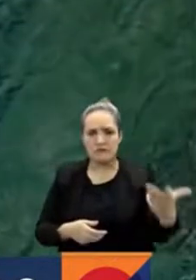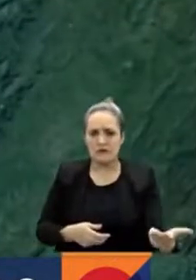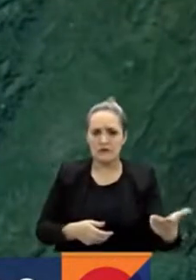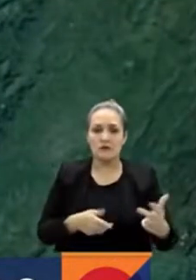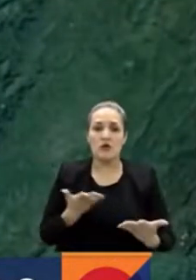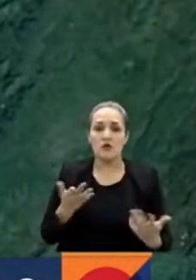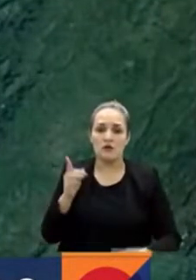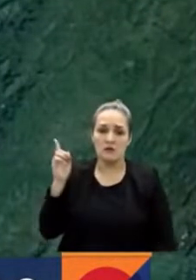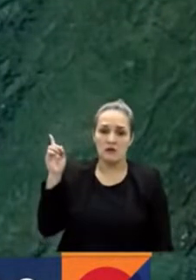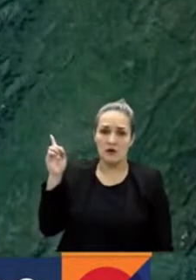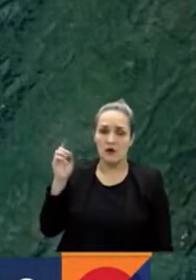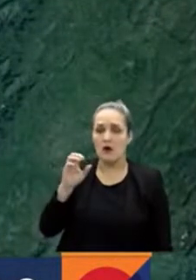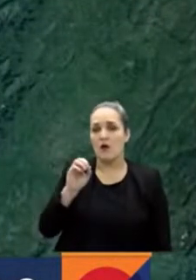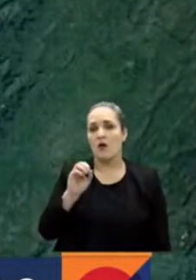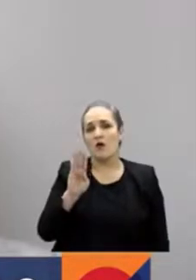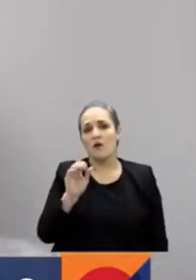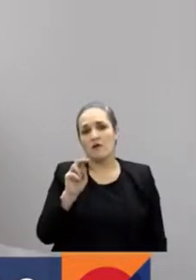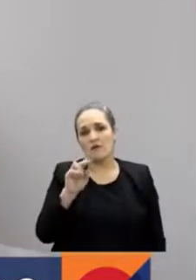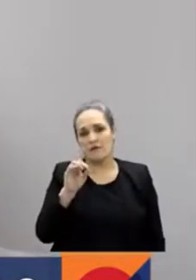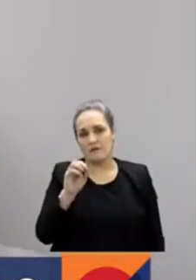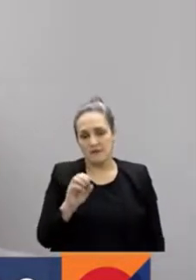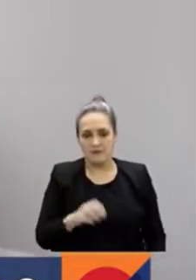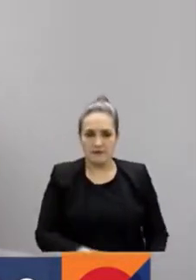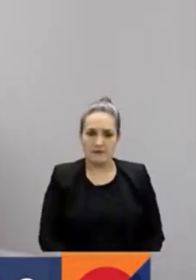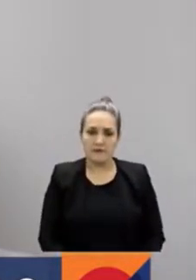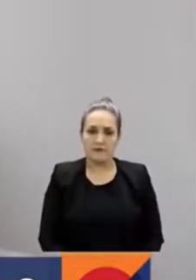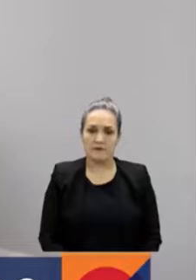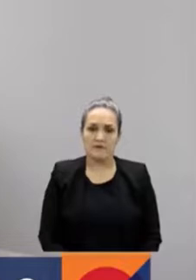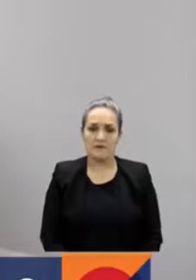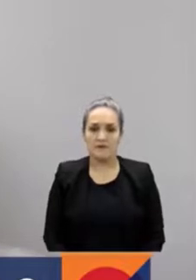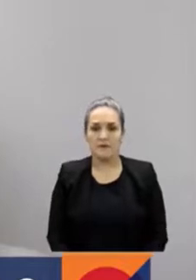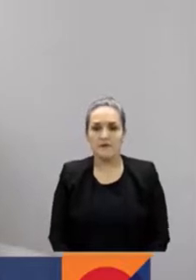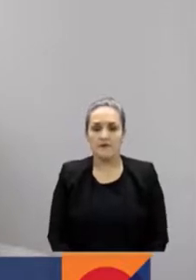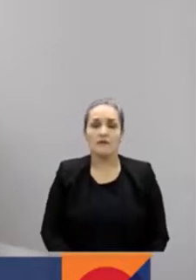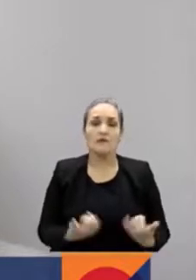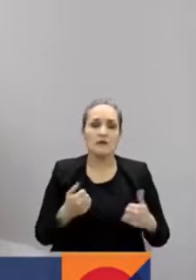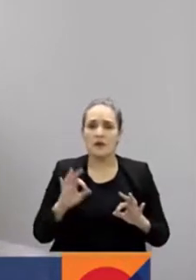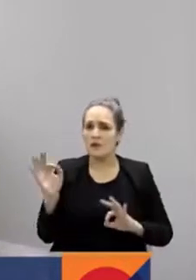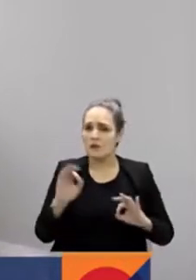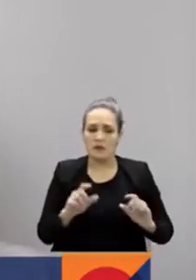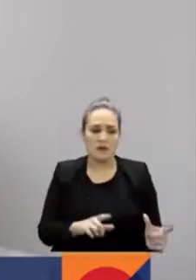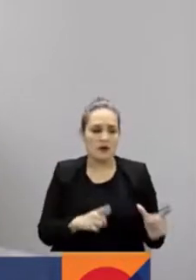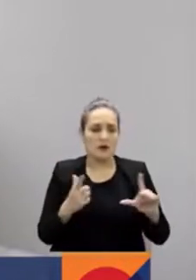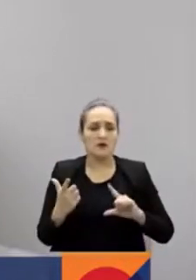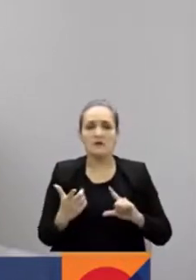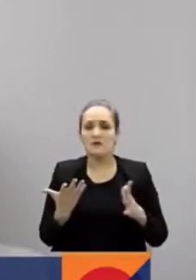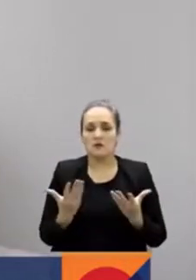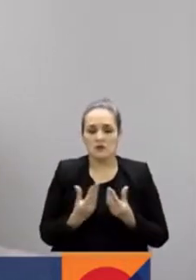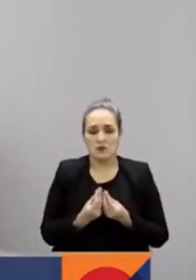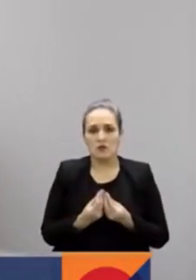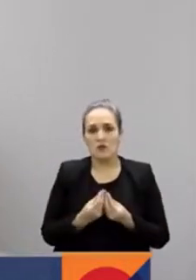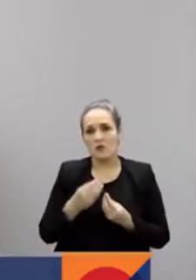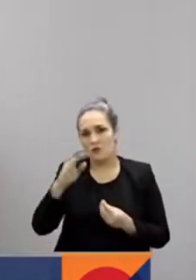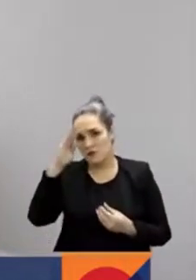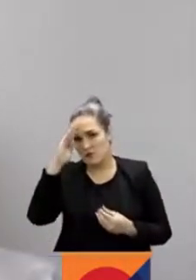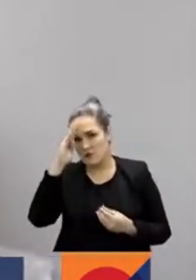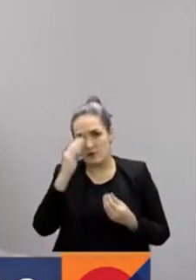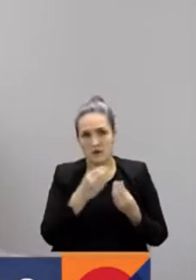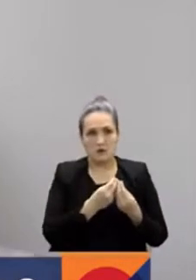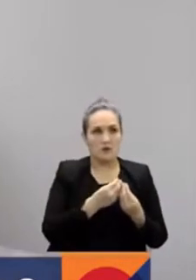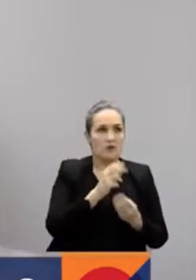La Berraquera, en Obando, en el norte del valle. En este momento se han dispuesto de todas las capacidades de policía y fiscalía de